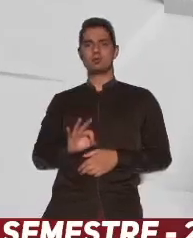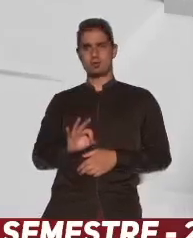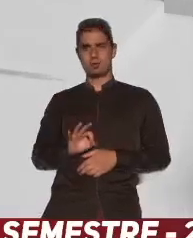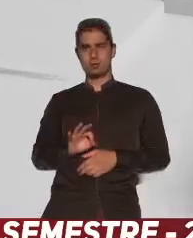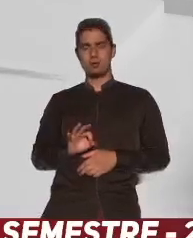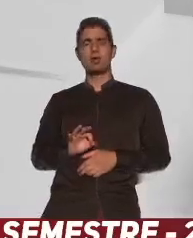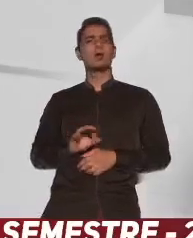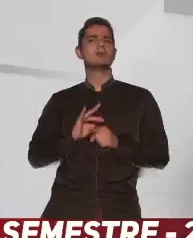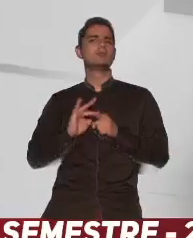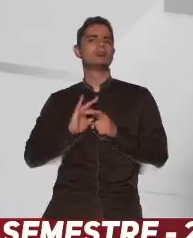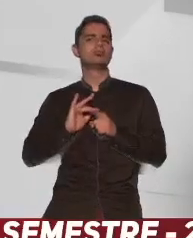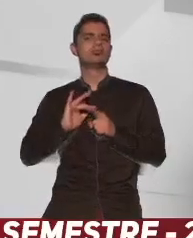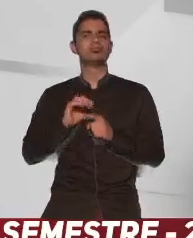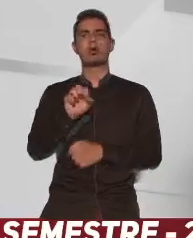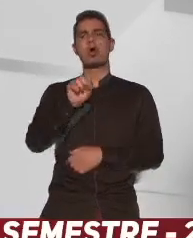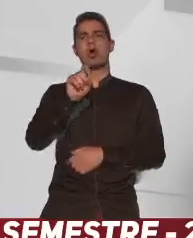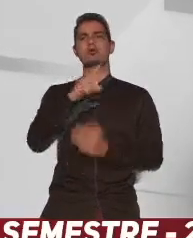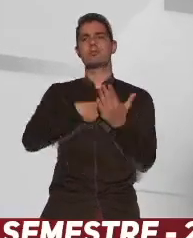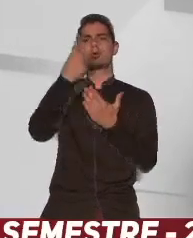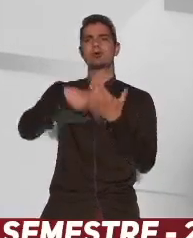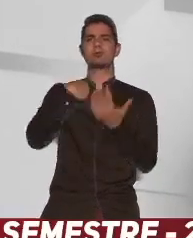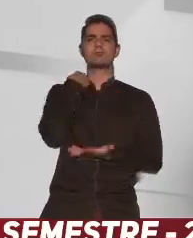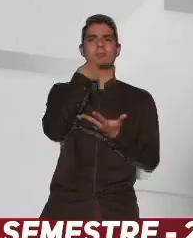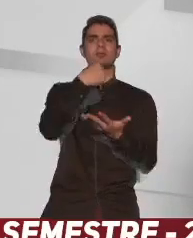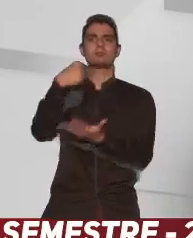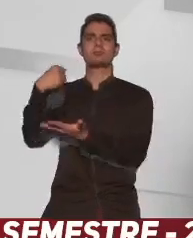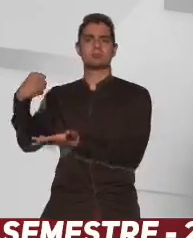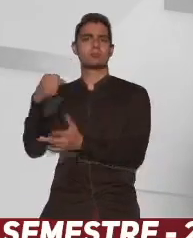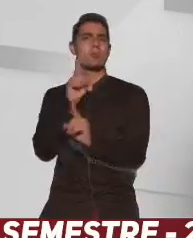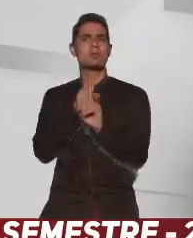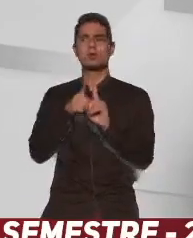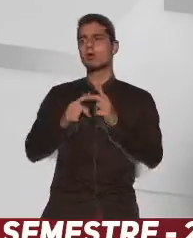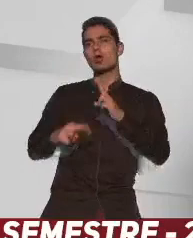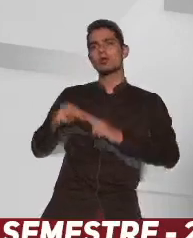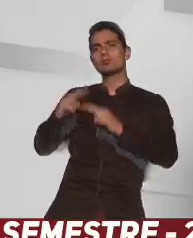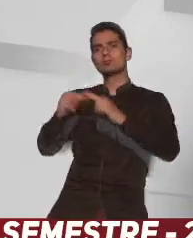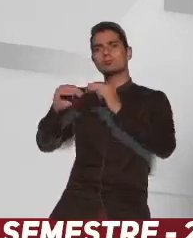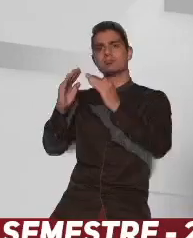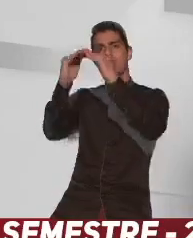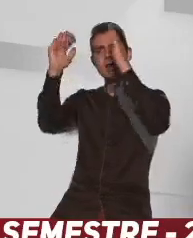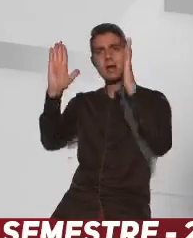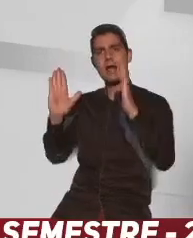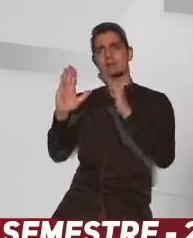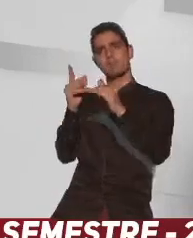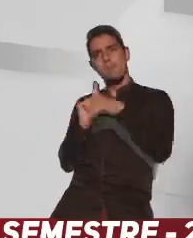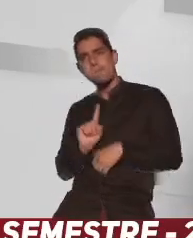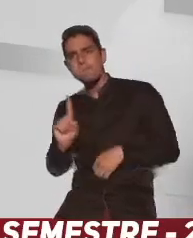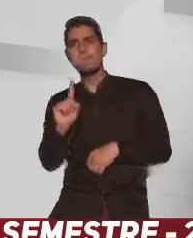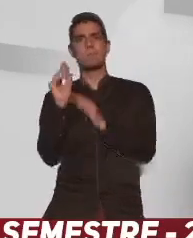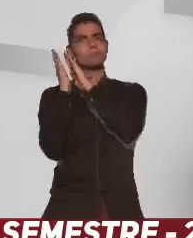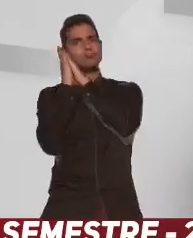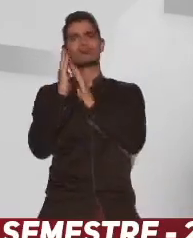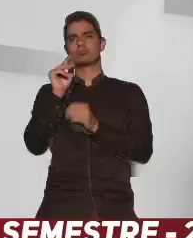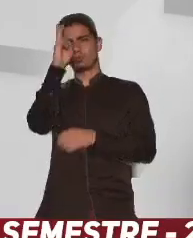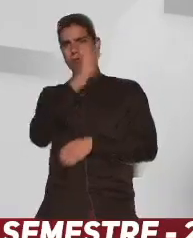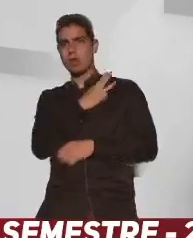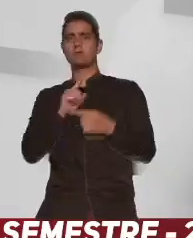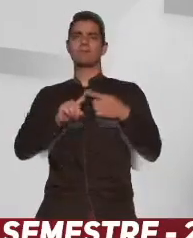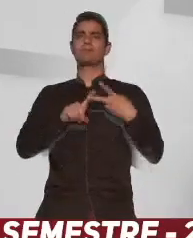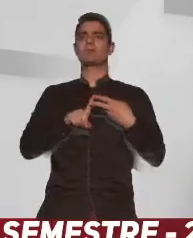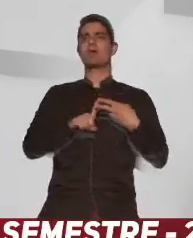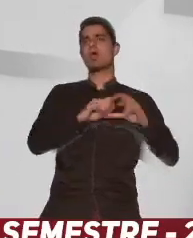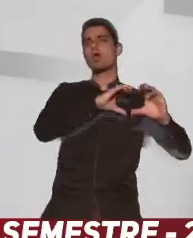proyectos de la inversión, como la construcción de alojamientos para soldados, equipos de comunicaciones, reposición de los equipos de